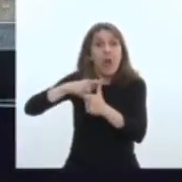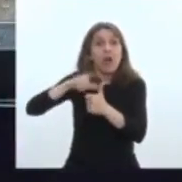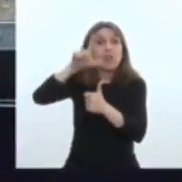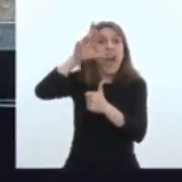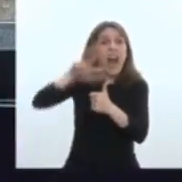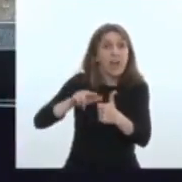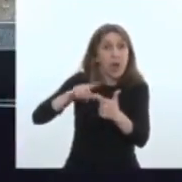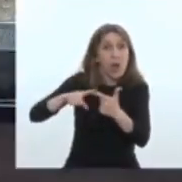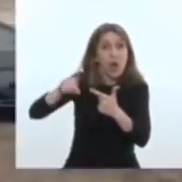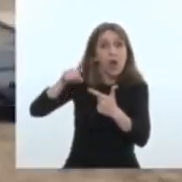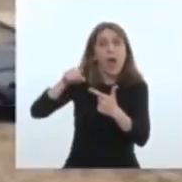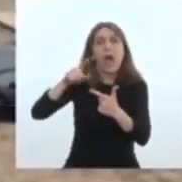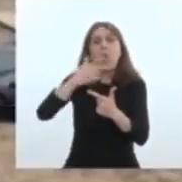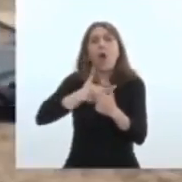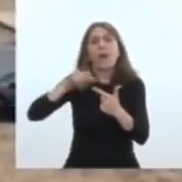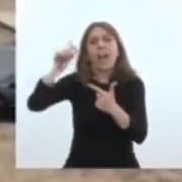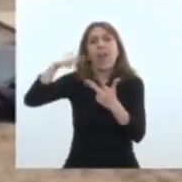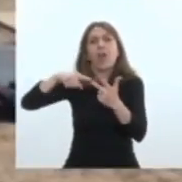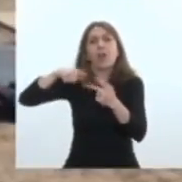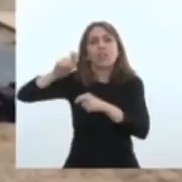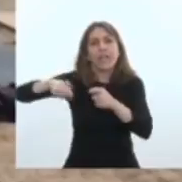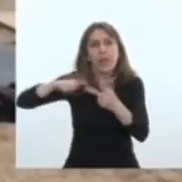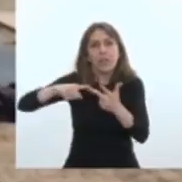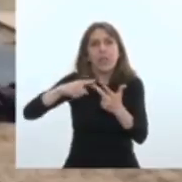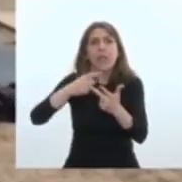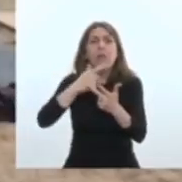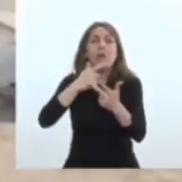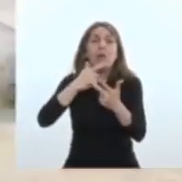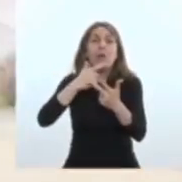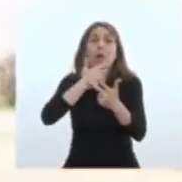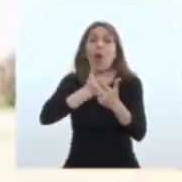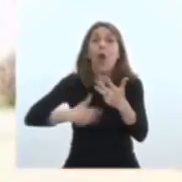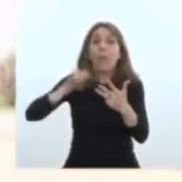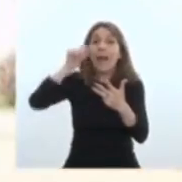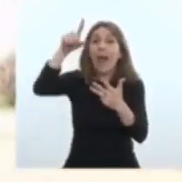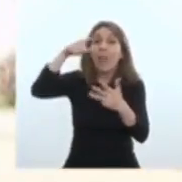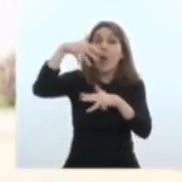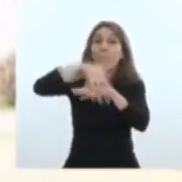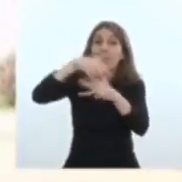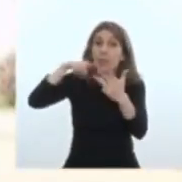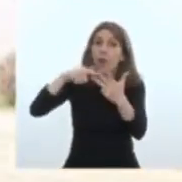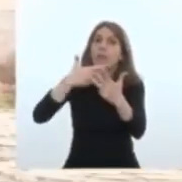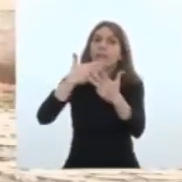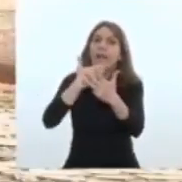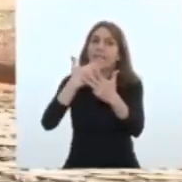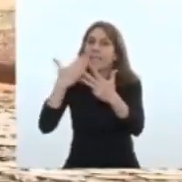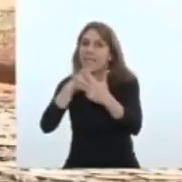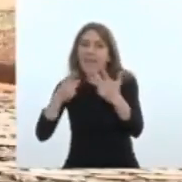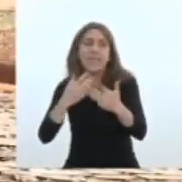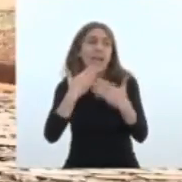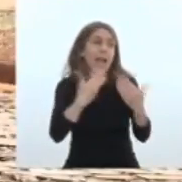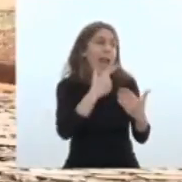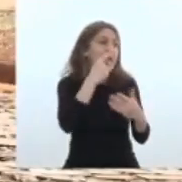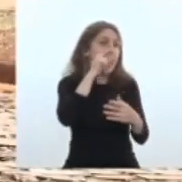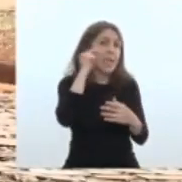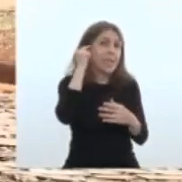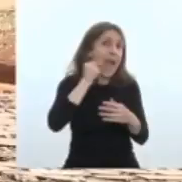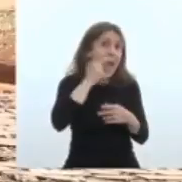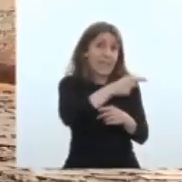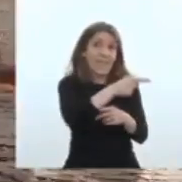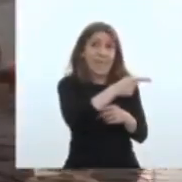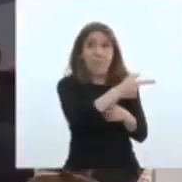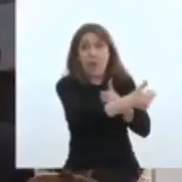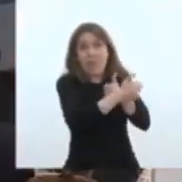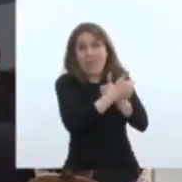rioja el gobernador de santiago del estero ganador de emisiones gracias por estar aquí